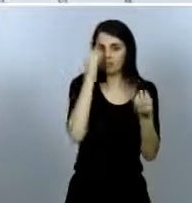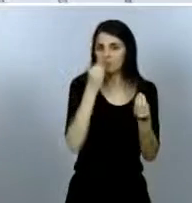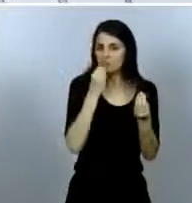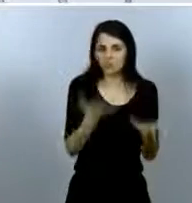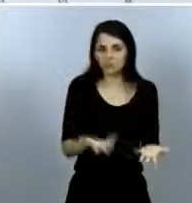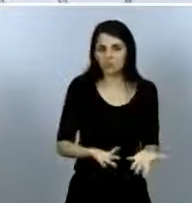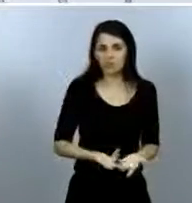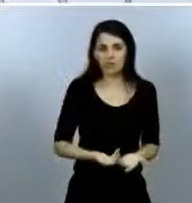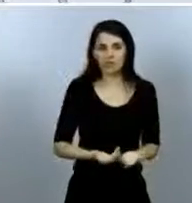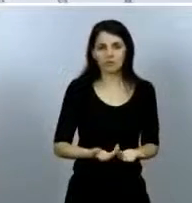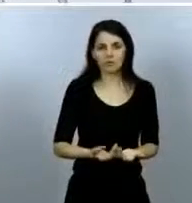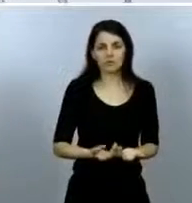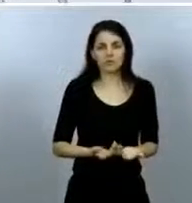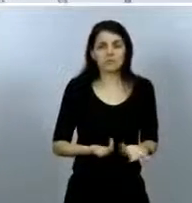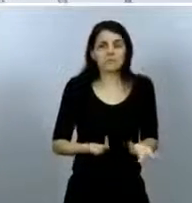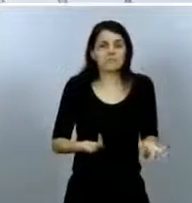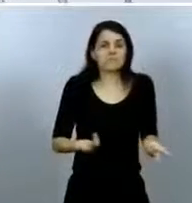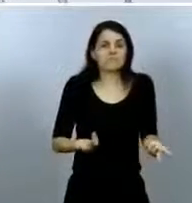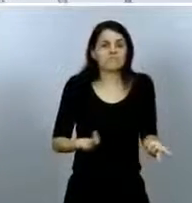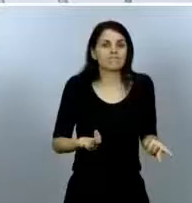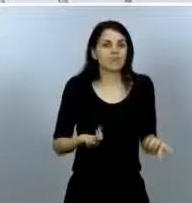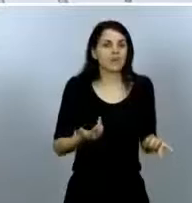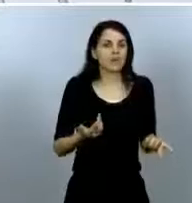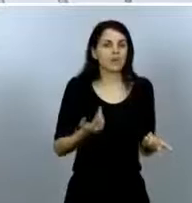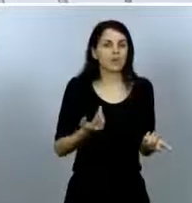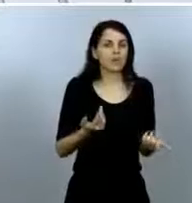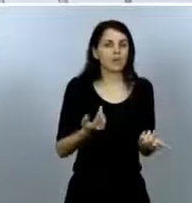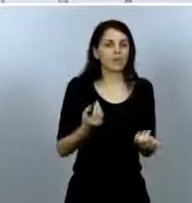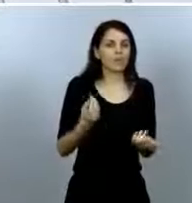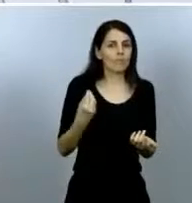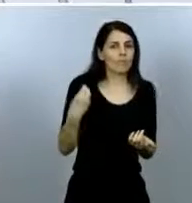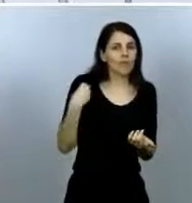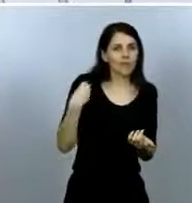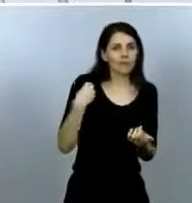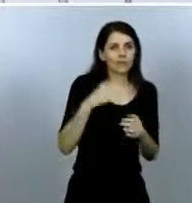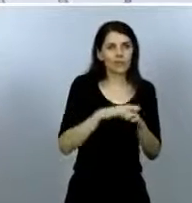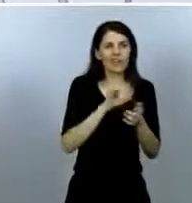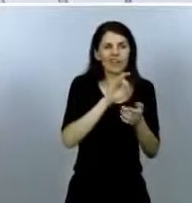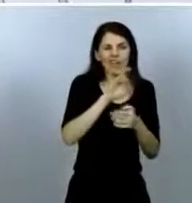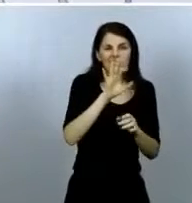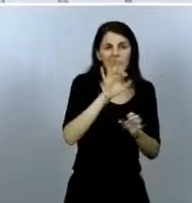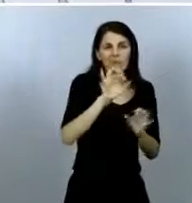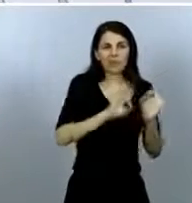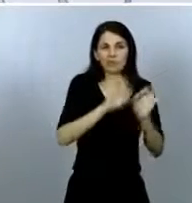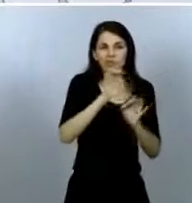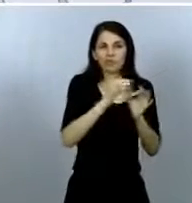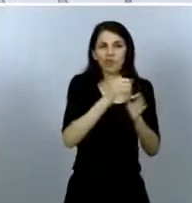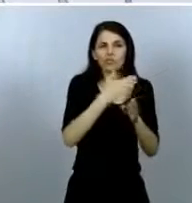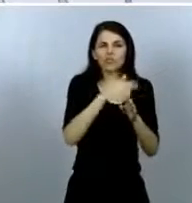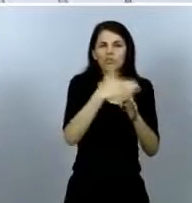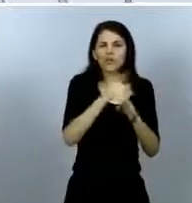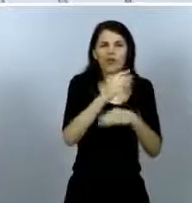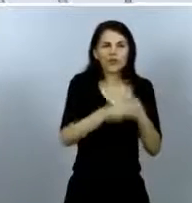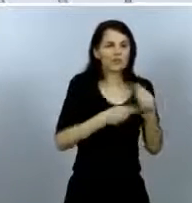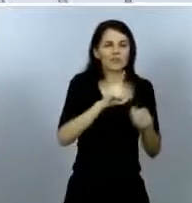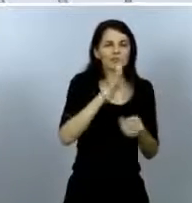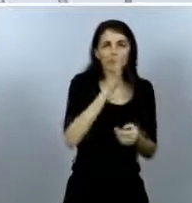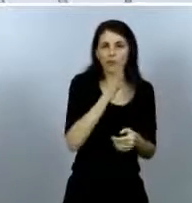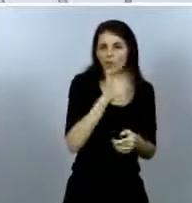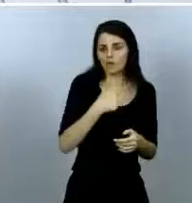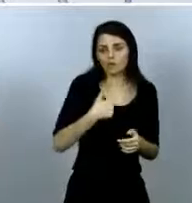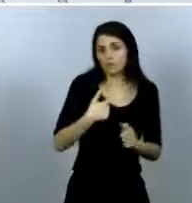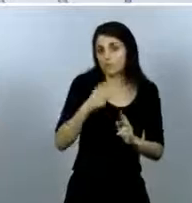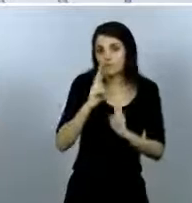decir la razón por la cual ese 15% que nos queda por por hacer la especie de res no sean pueden ser por